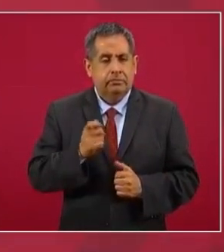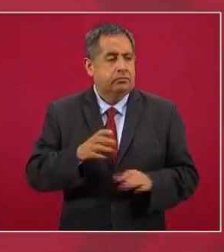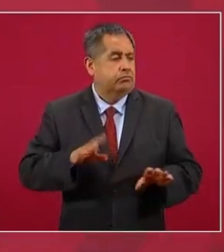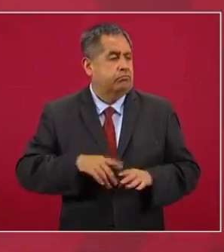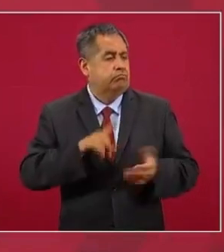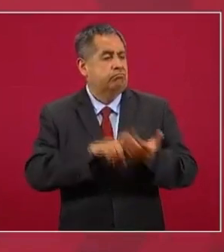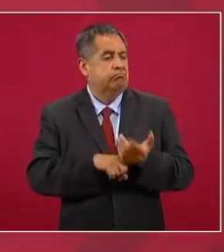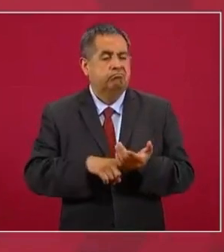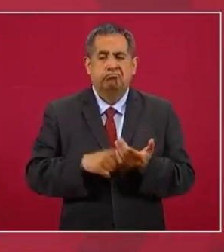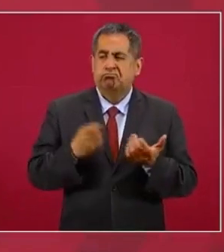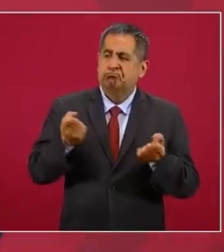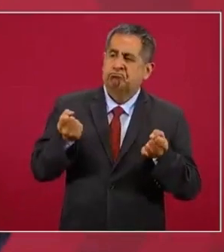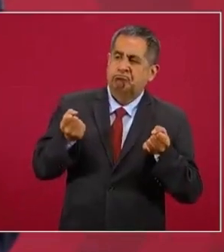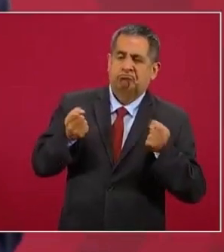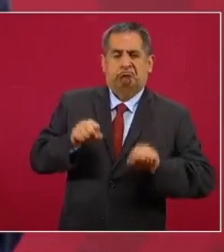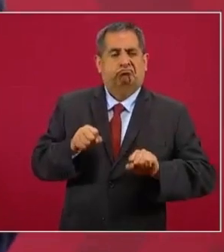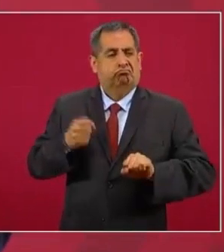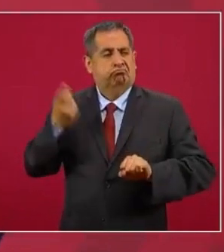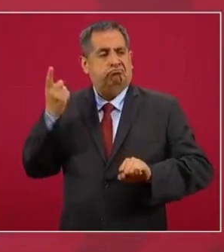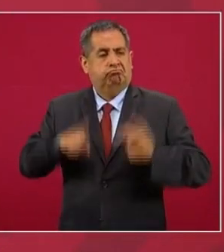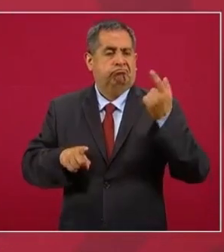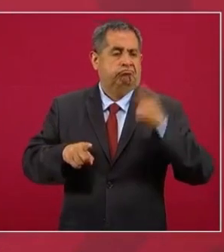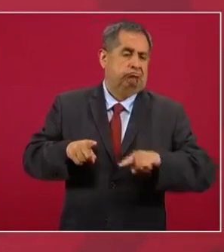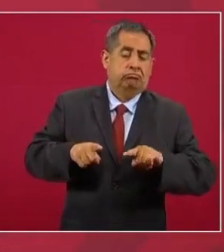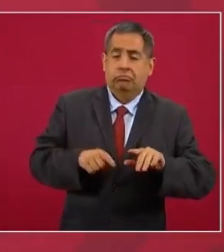actitudes autoritarias que no